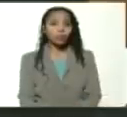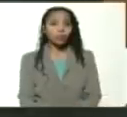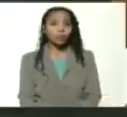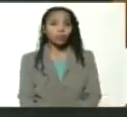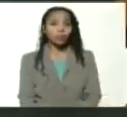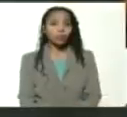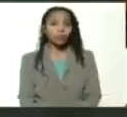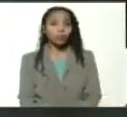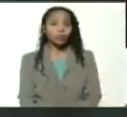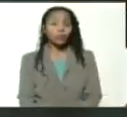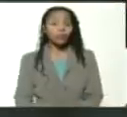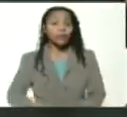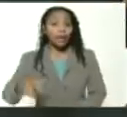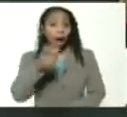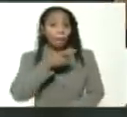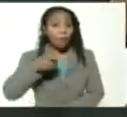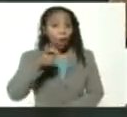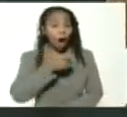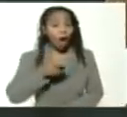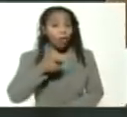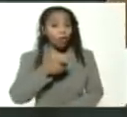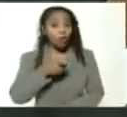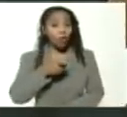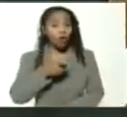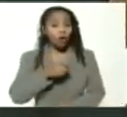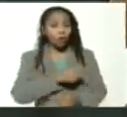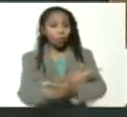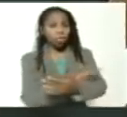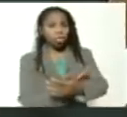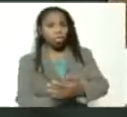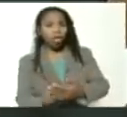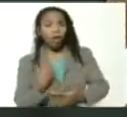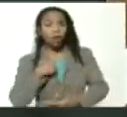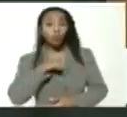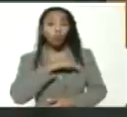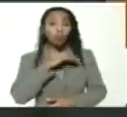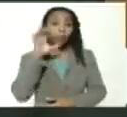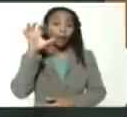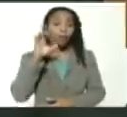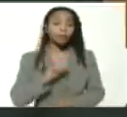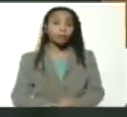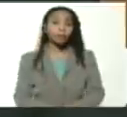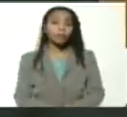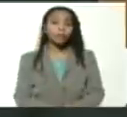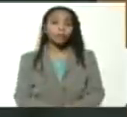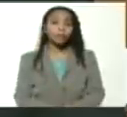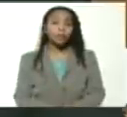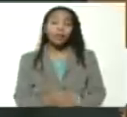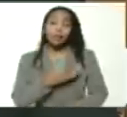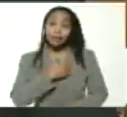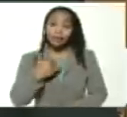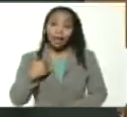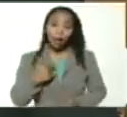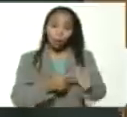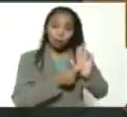que han buscado obviamente bañar de sangre nuestro país. Quiero destacar,